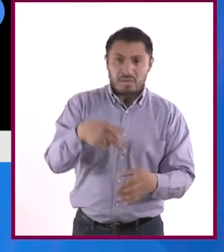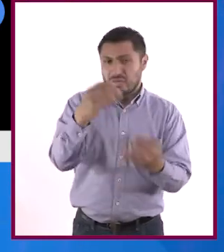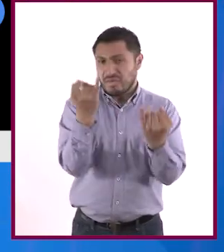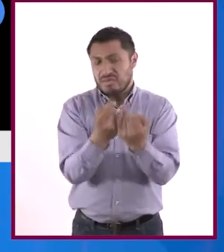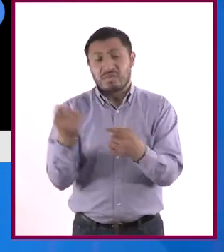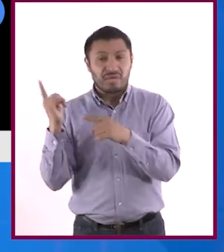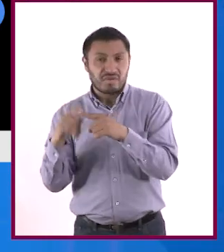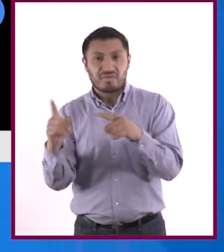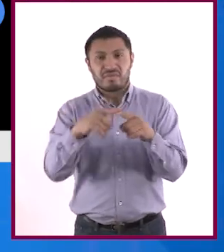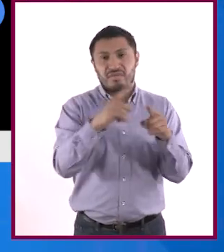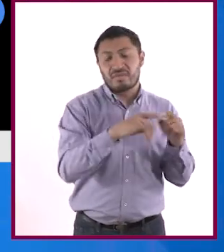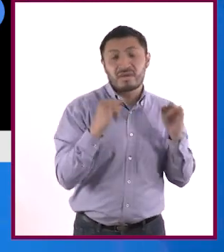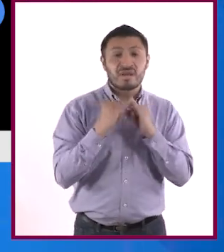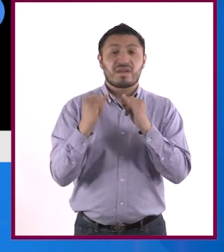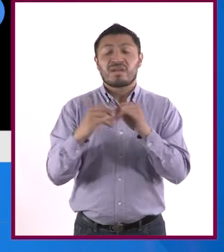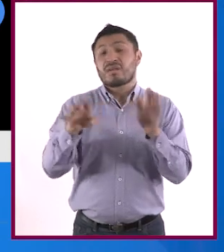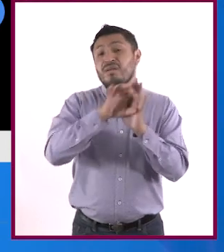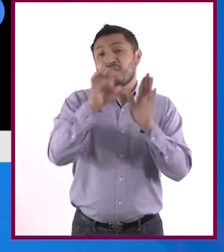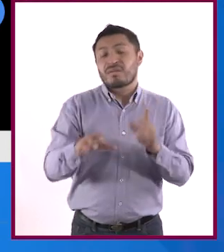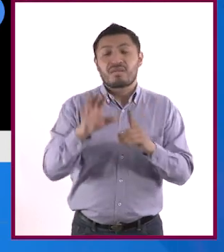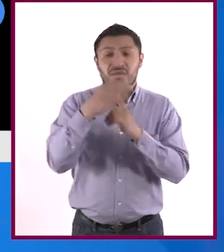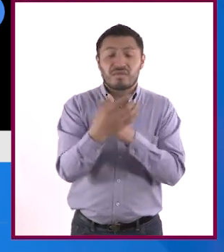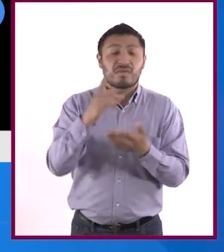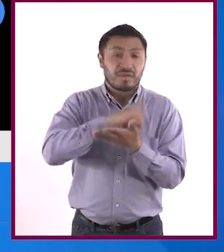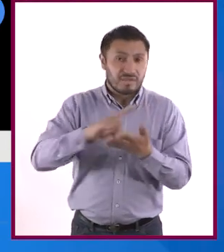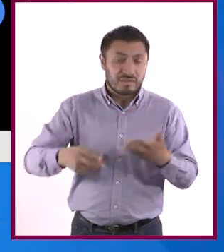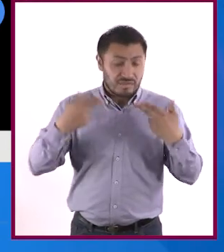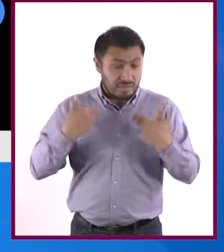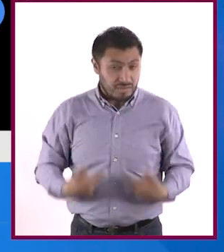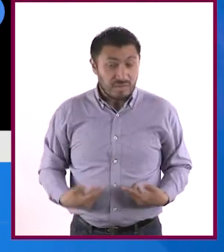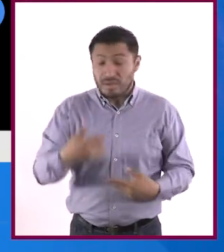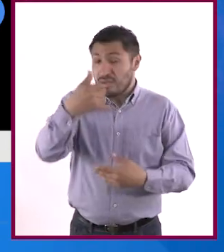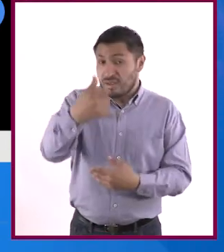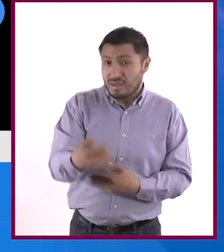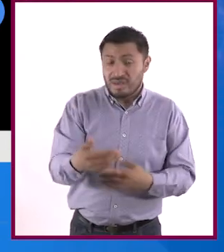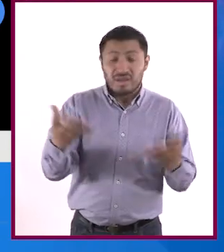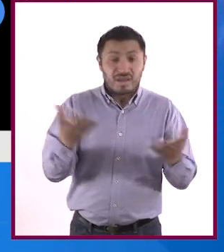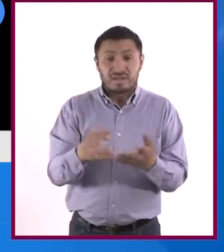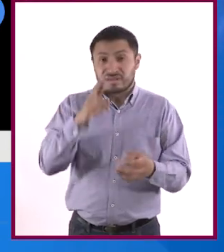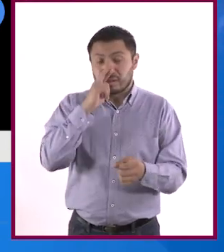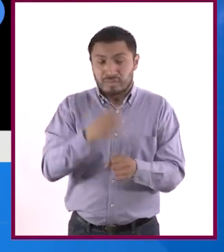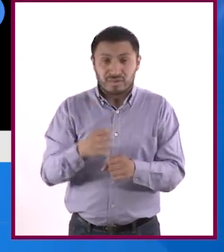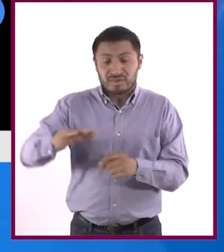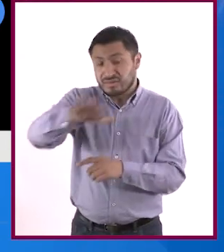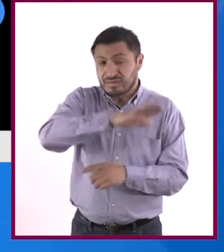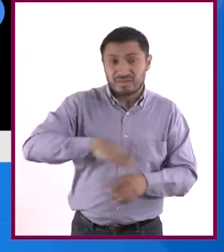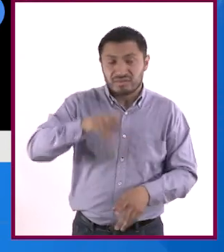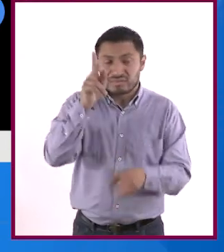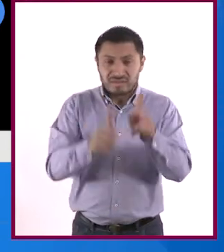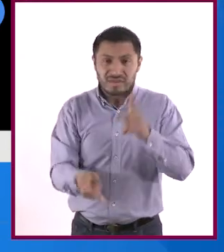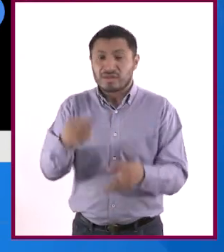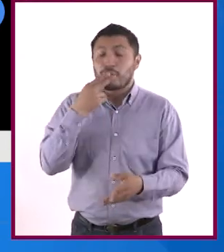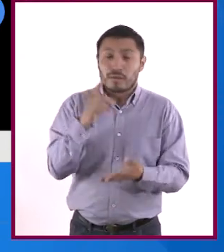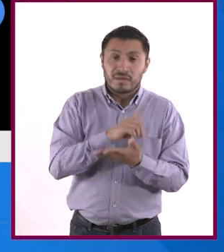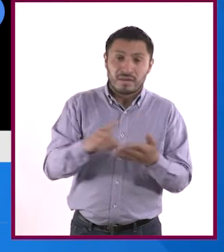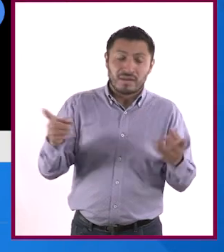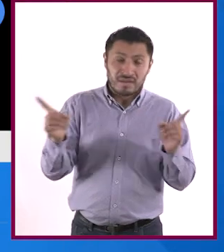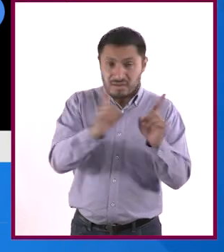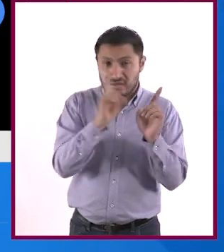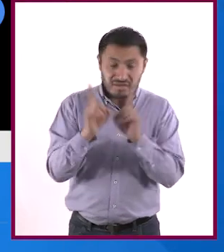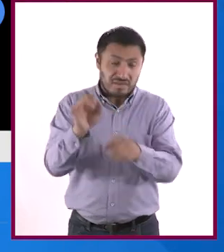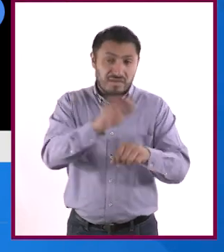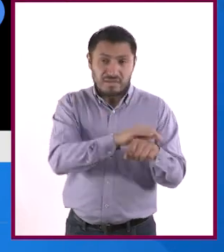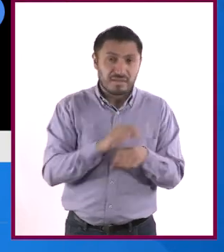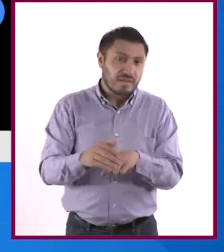las distintas instancias, como son las comisiones de derechos humanos, y generar conciencia, platicar, ejercer su derecho de asociación con